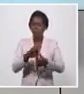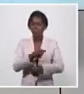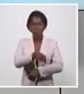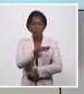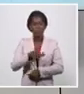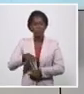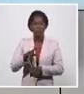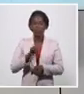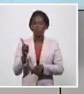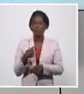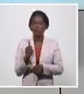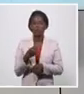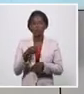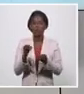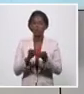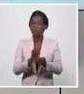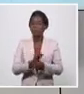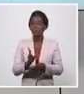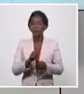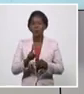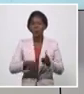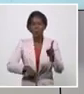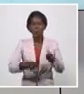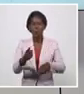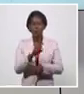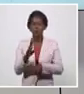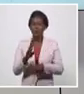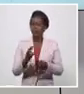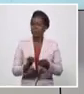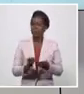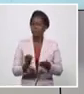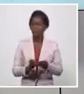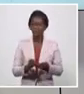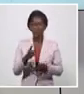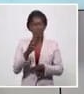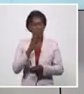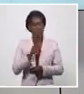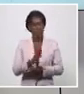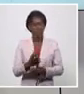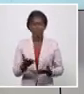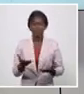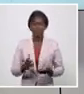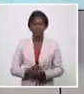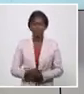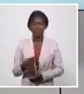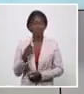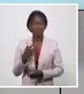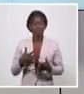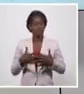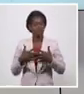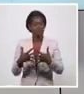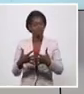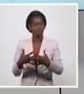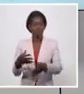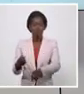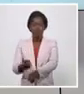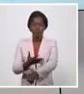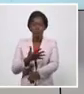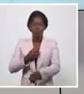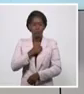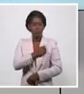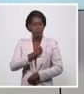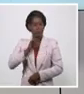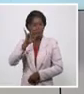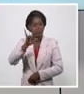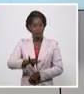expresa a conveniencia dependiendo del lugar donde se viva. Y quien ama su patria, escúchenlo bien, nunca querrá para ella la sangre vertida